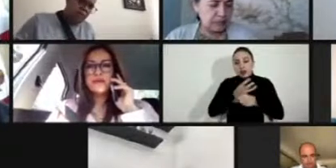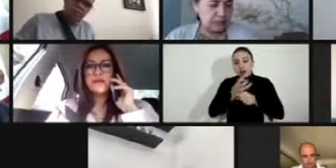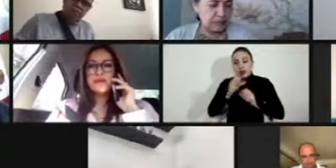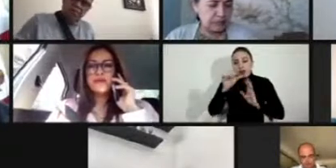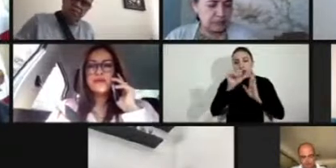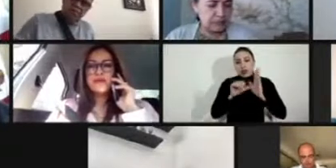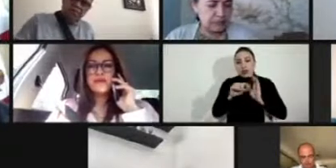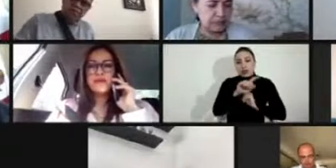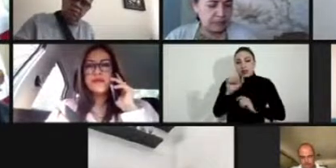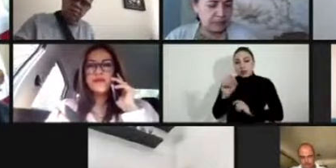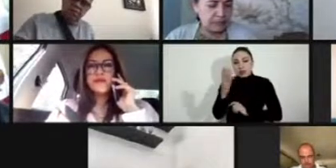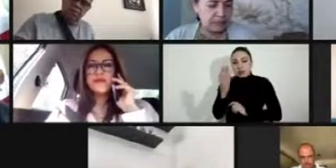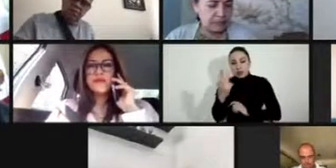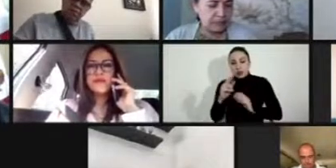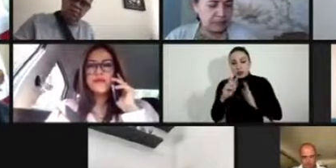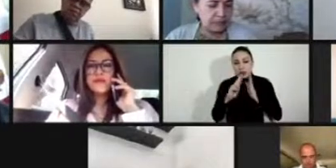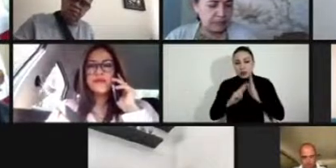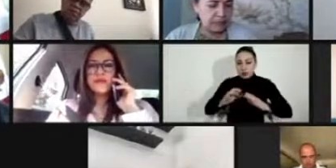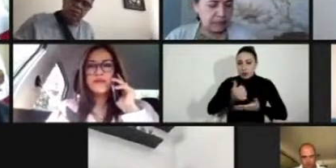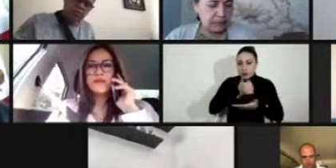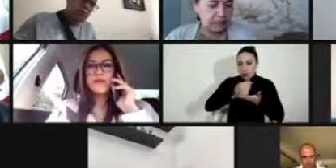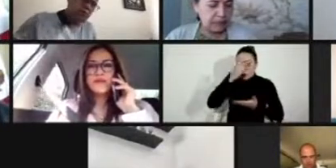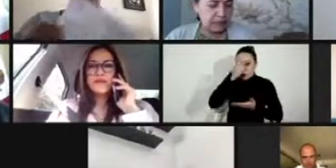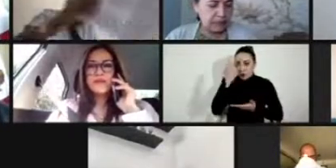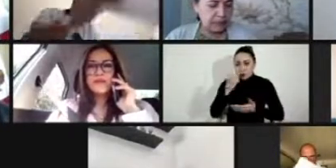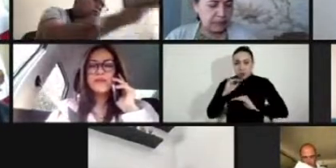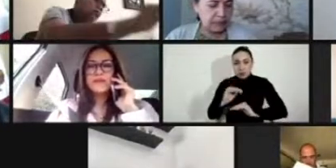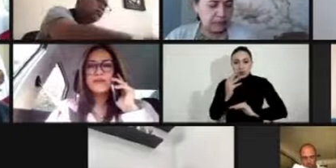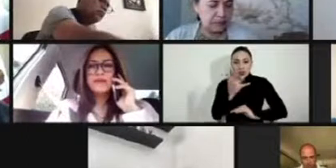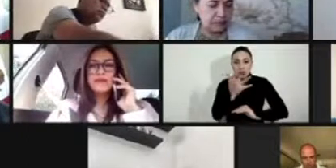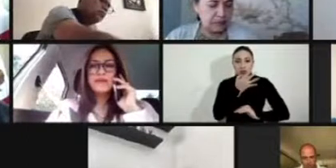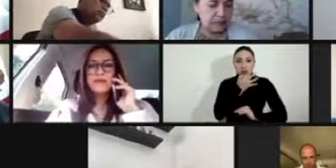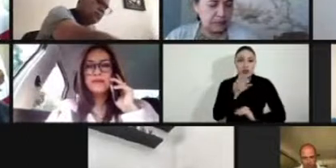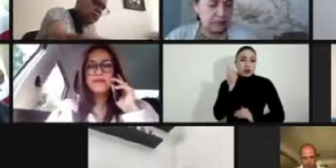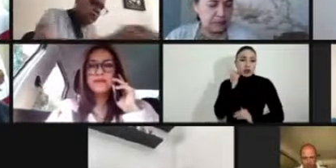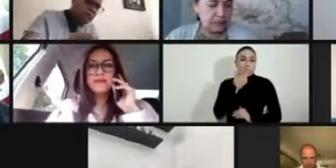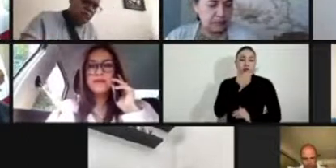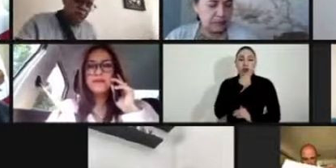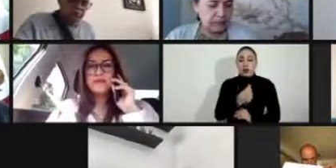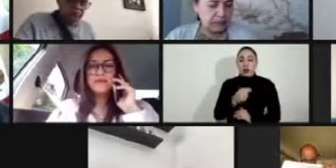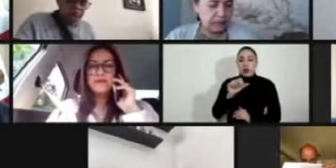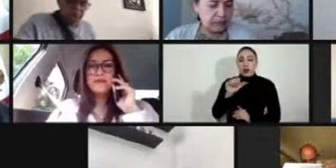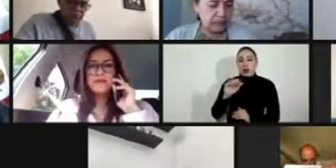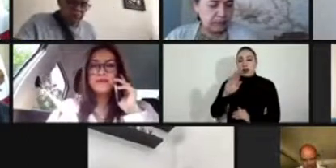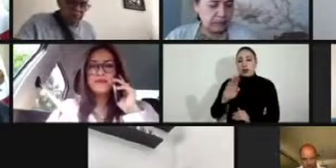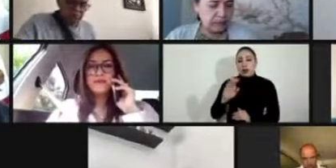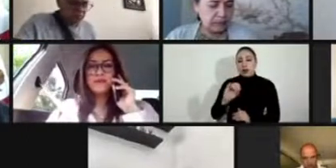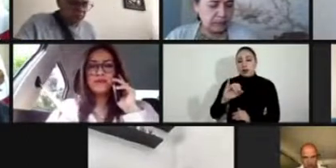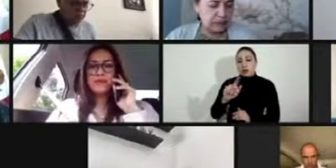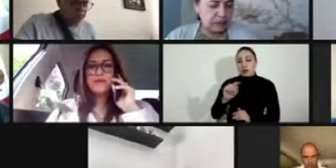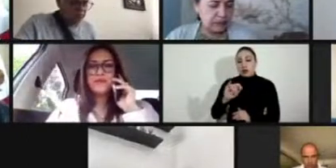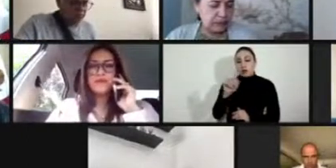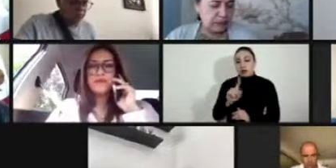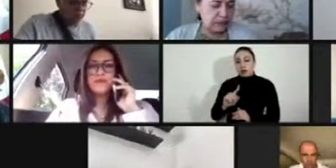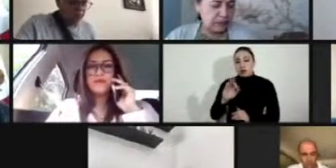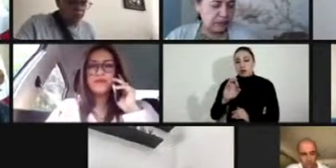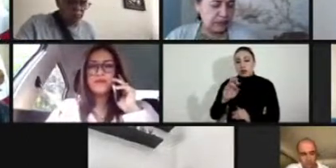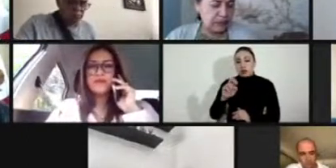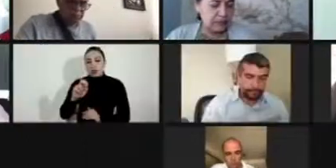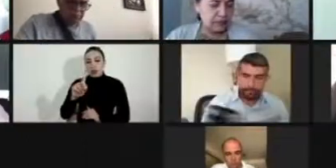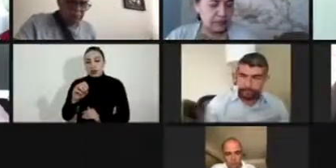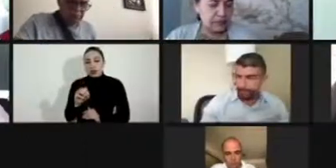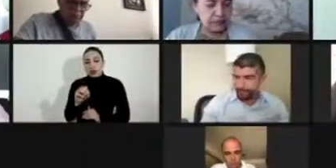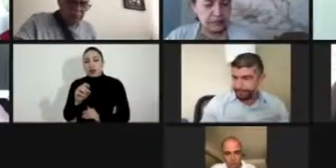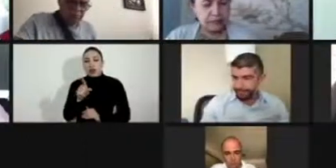reglamento del Congreso de la Ciudad de México, se concede uso de la palabra hasta por 5 minutos al diputado Fernando José Abuitizaro a nombre de la Comisión de Desarrollo